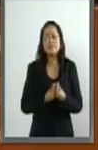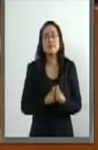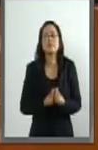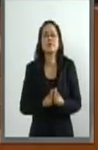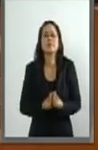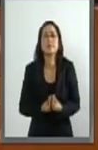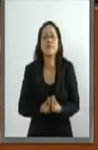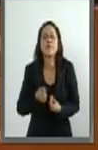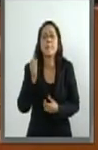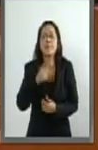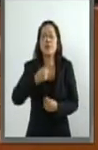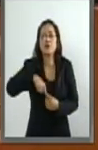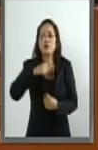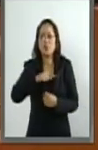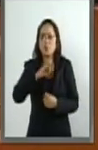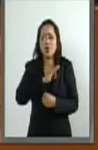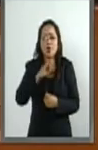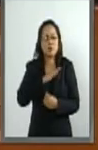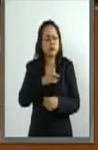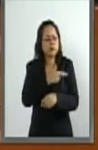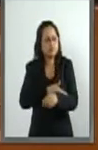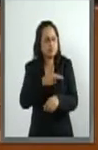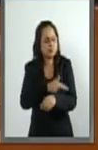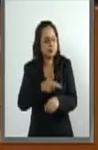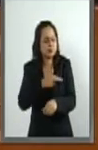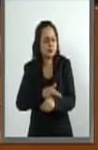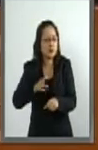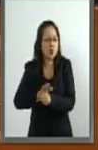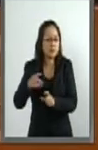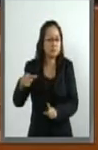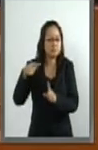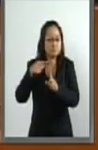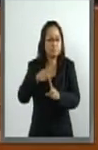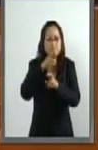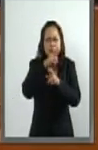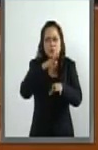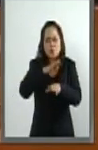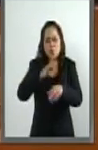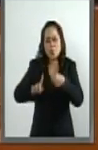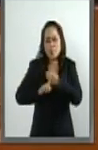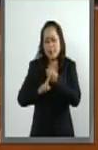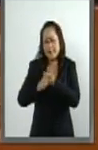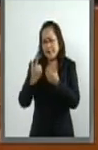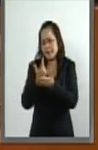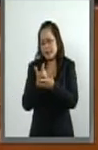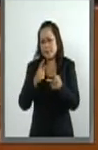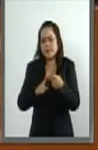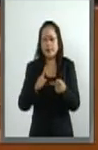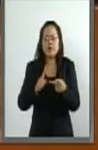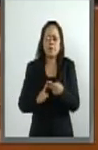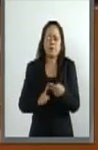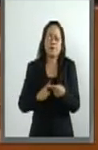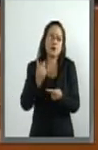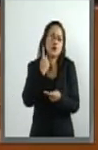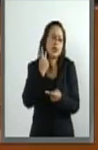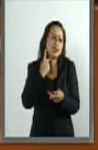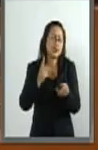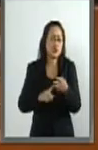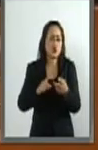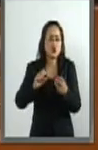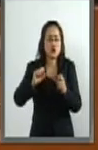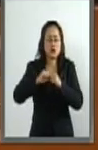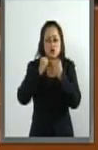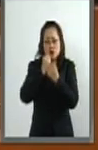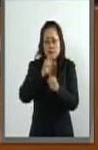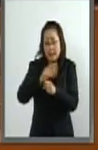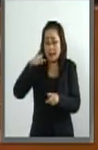y encontrar las soluciones a los desafíos económicos, políticos y sociales por los